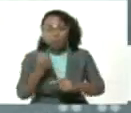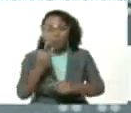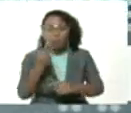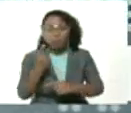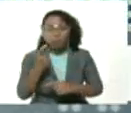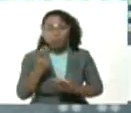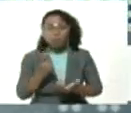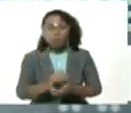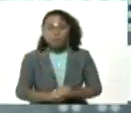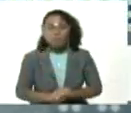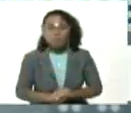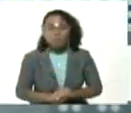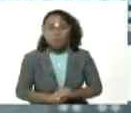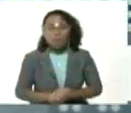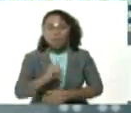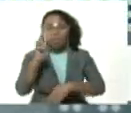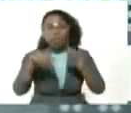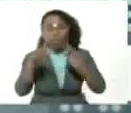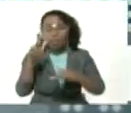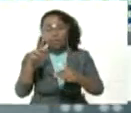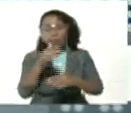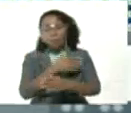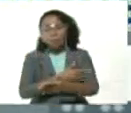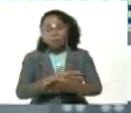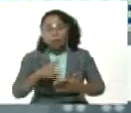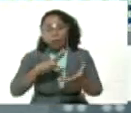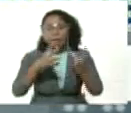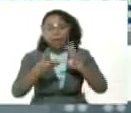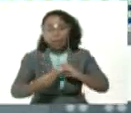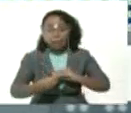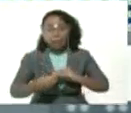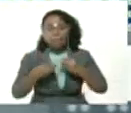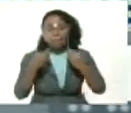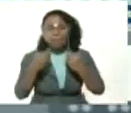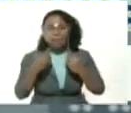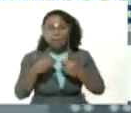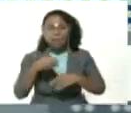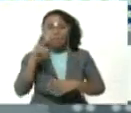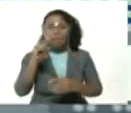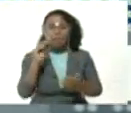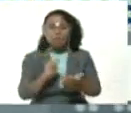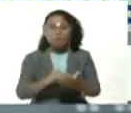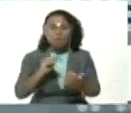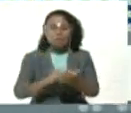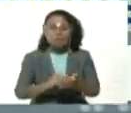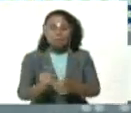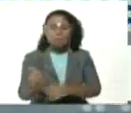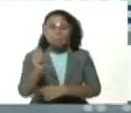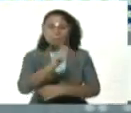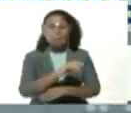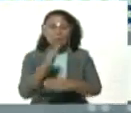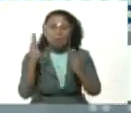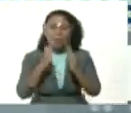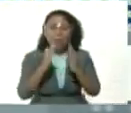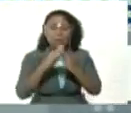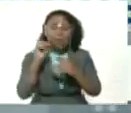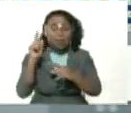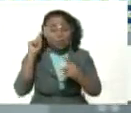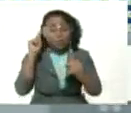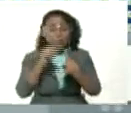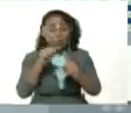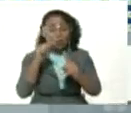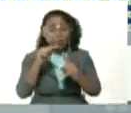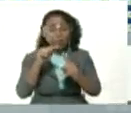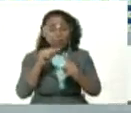llegar a los 12 millones de CLAT para que lleguen dos veces mensual al hogar. Es la gran meta